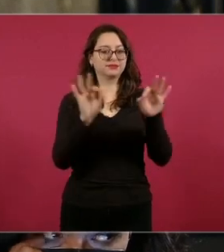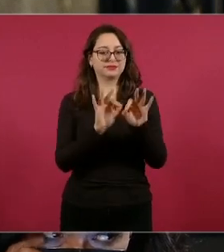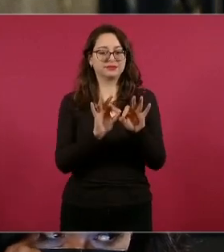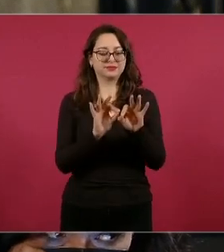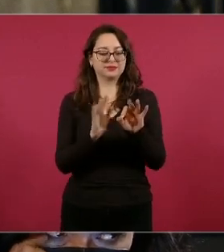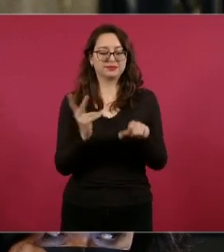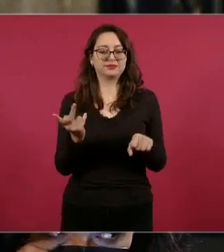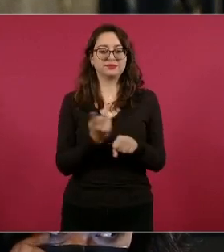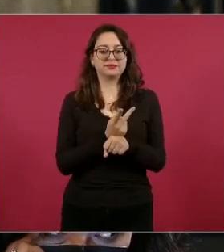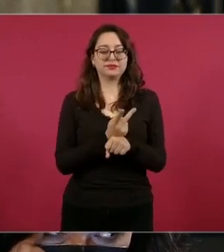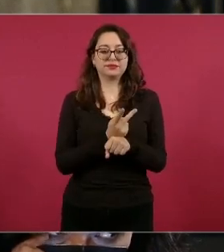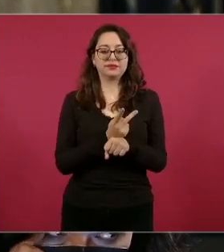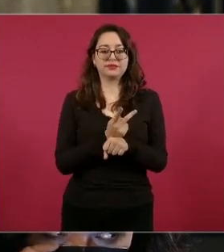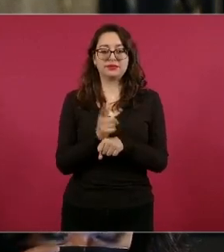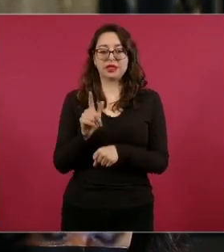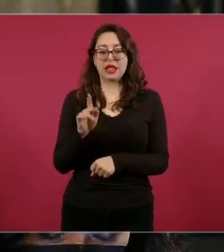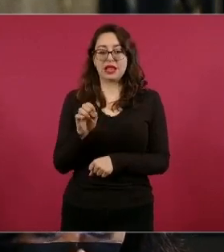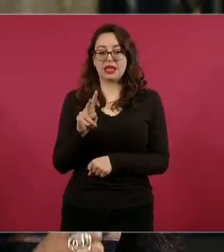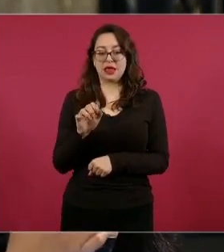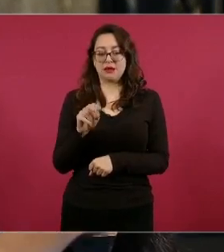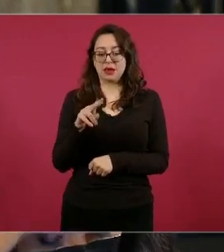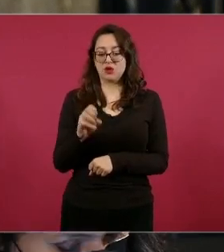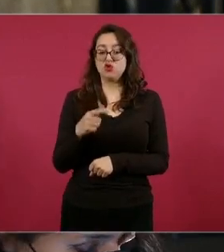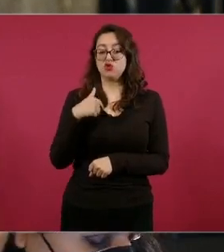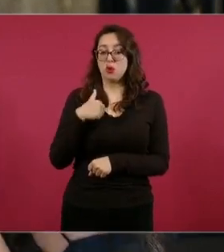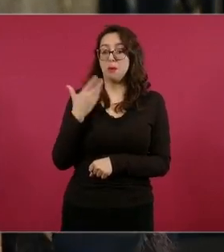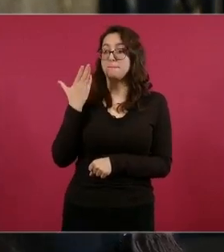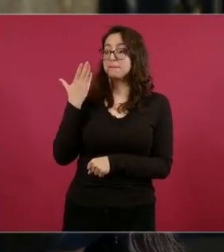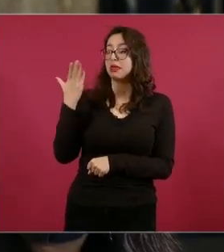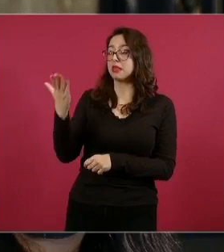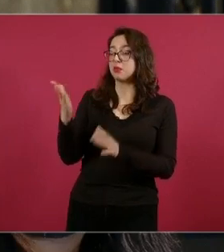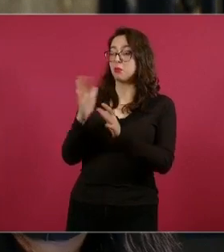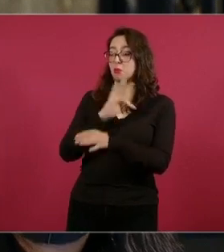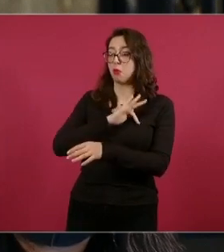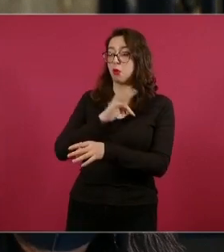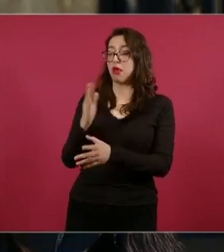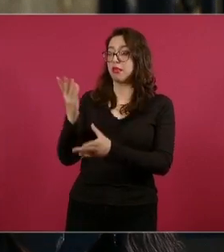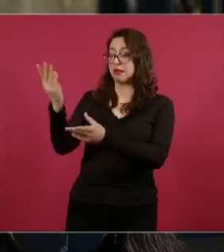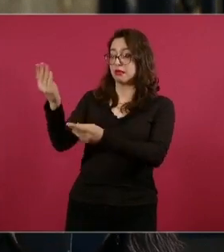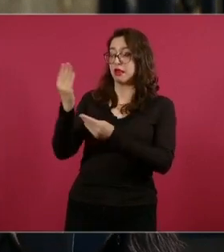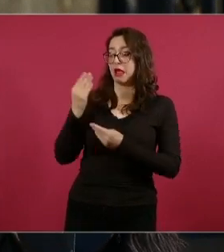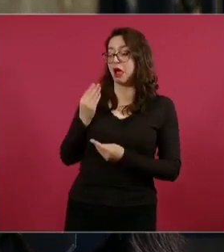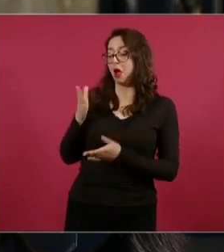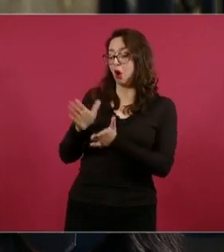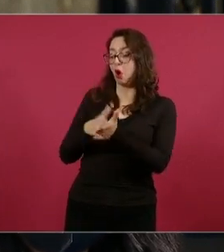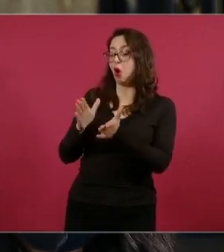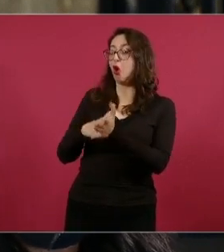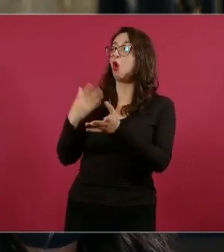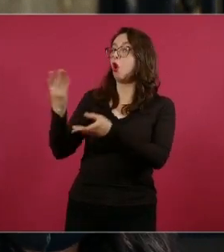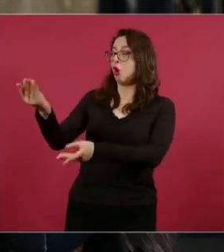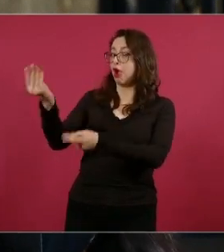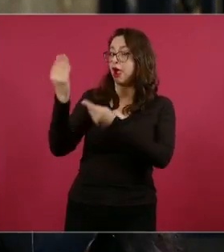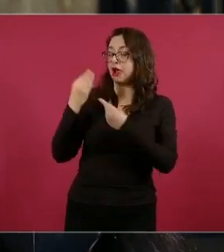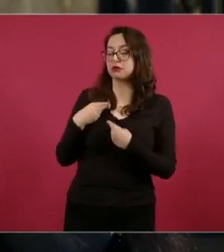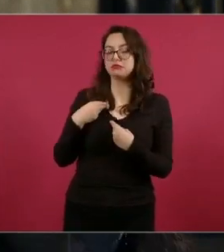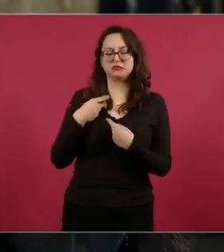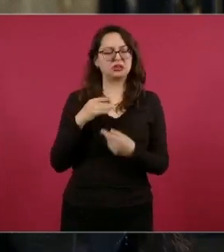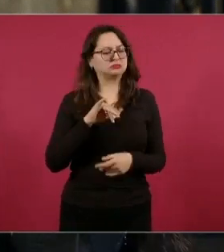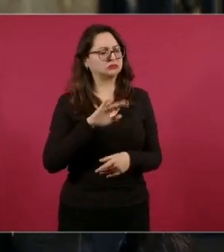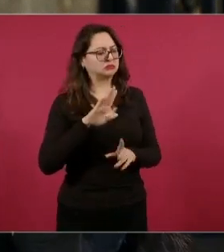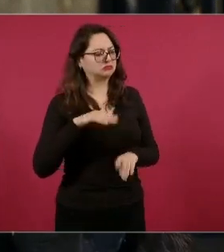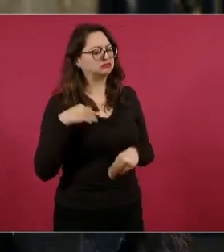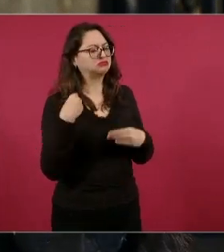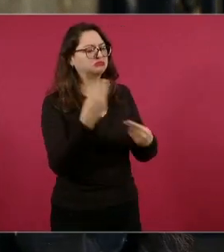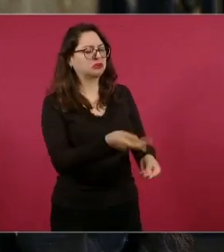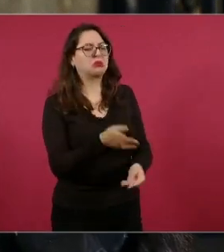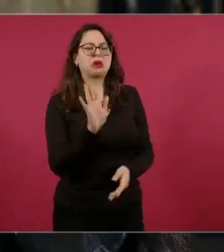A Líbano le pedí que me diera el parte médico, entonces él accedió, me dio el parte médico y yo pues lo